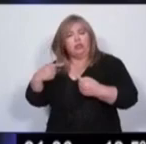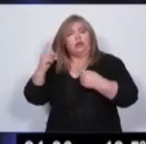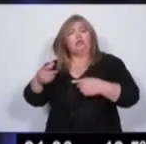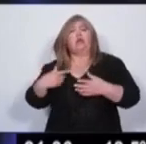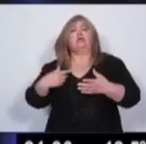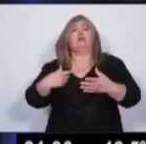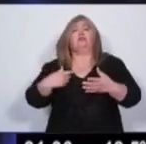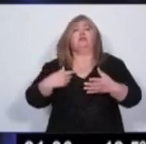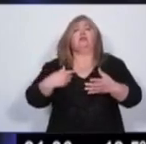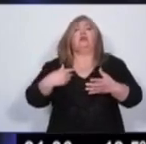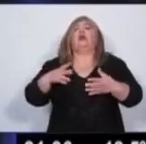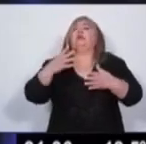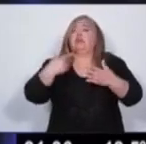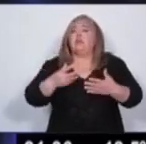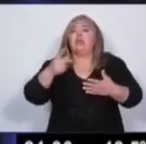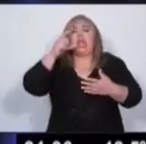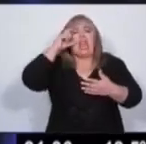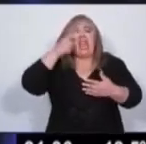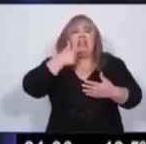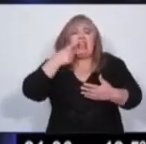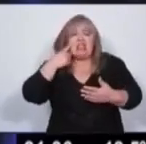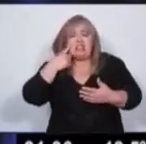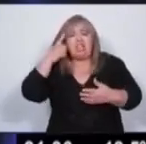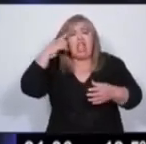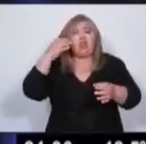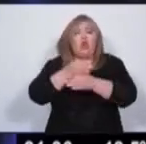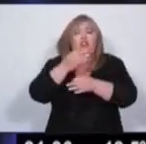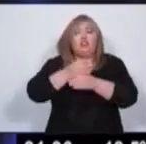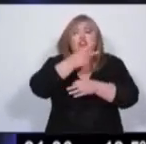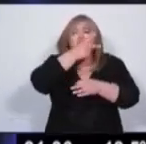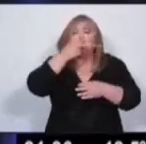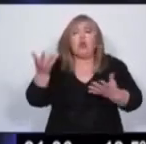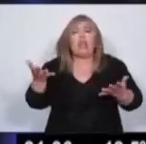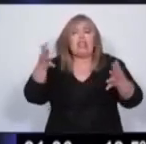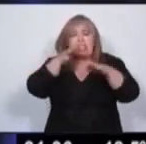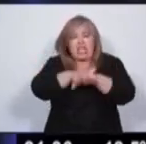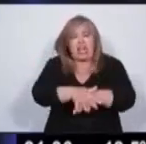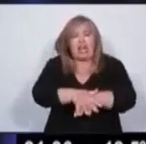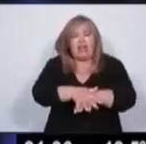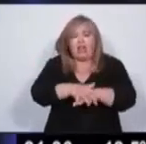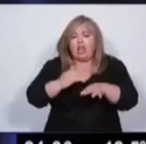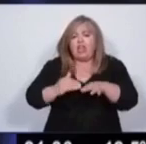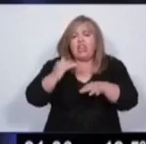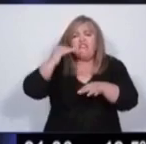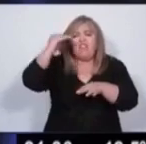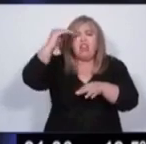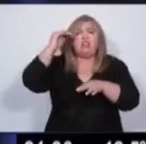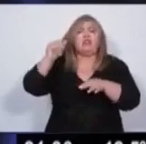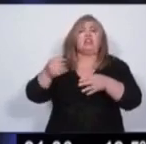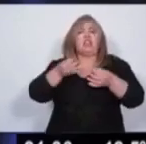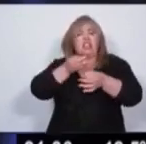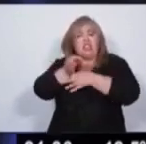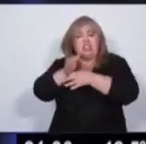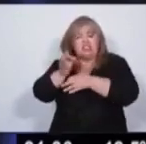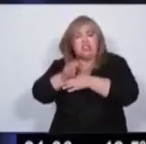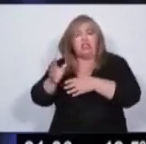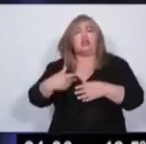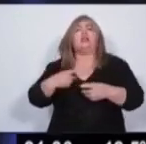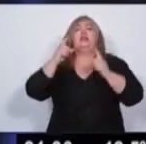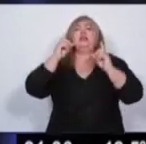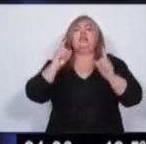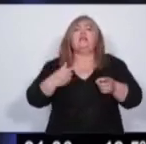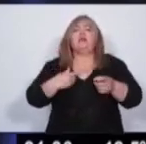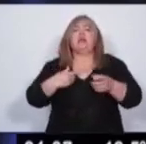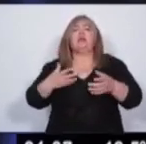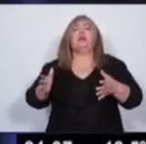educación sexual integral para lo que se necesita crear cargos en todos los niveles y modalidades también le decimos no a